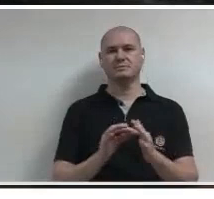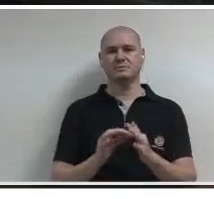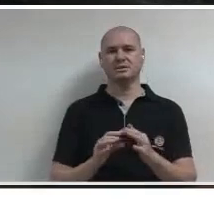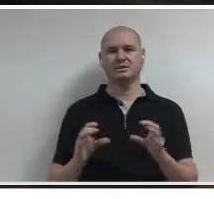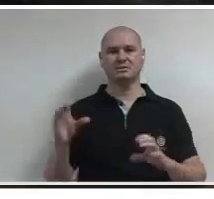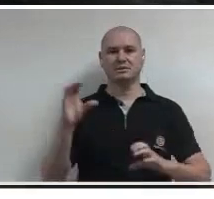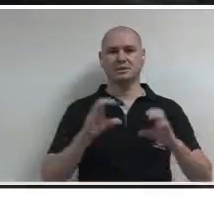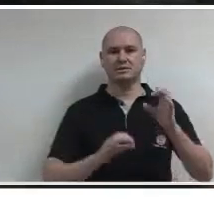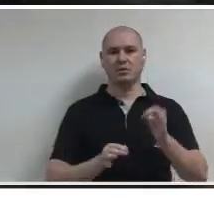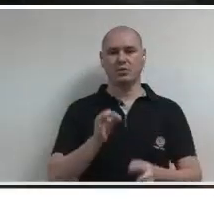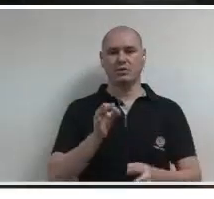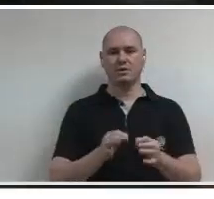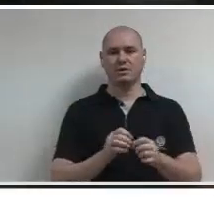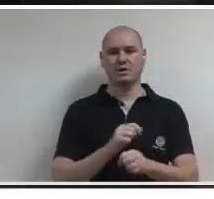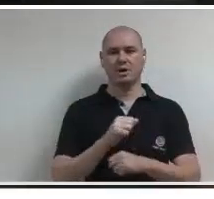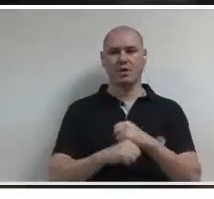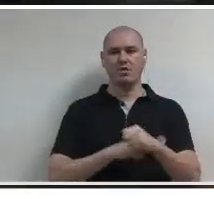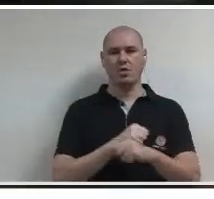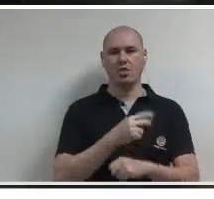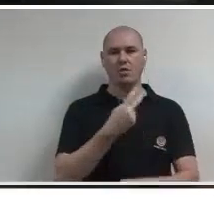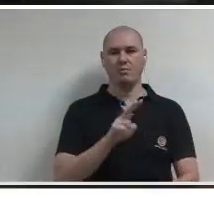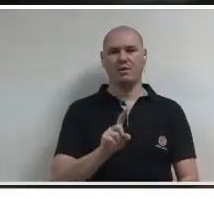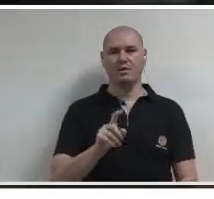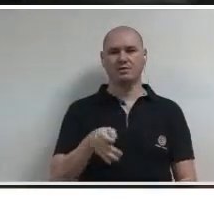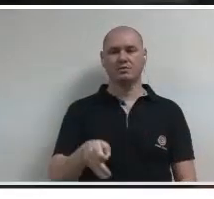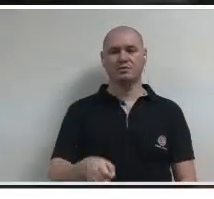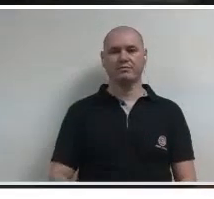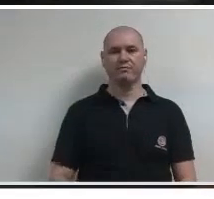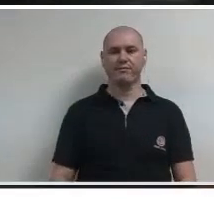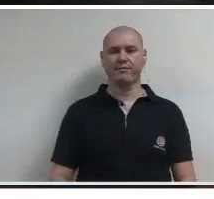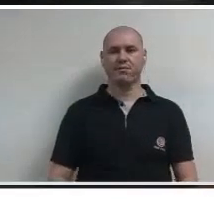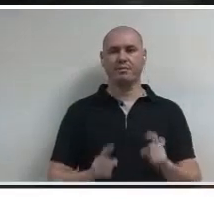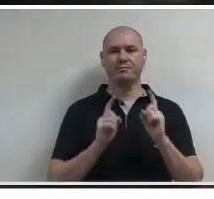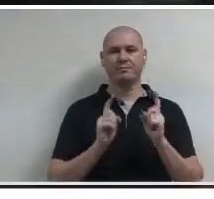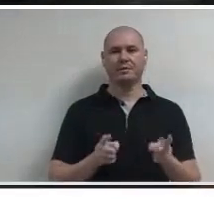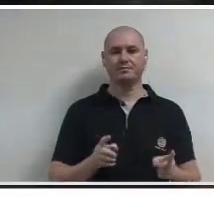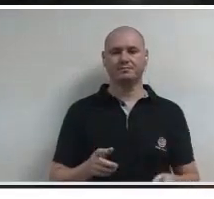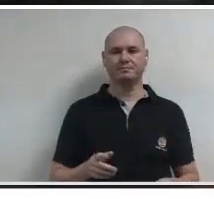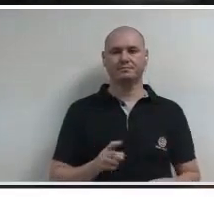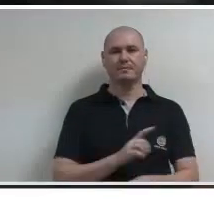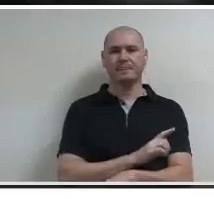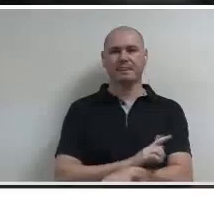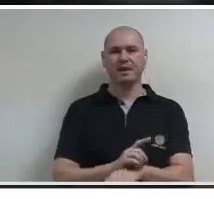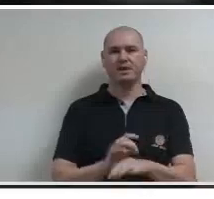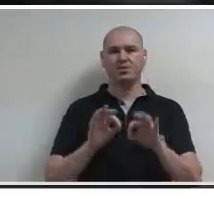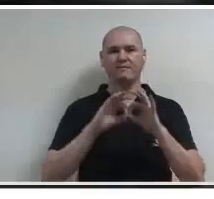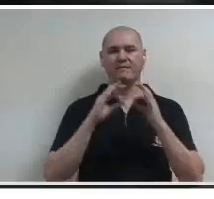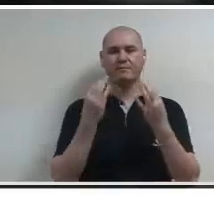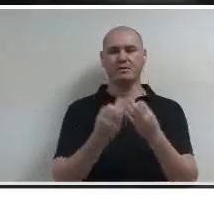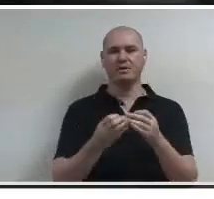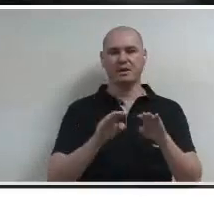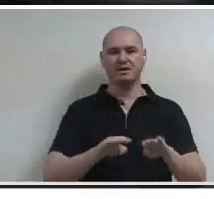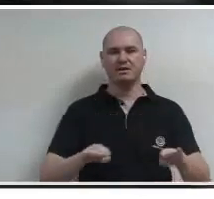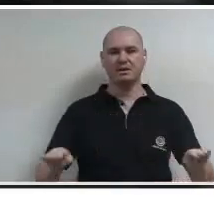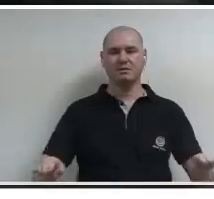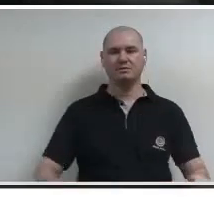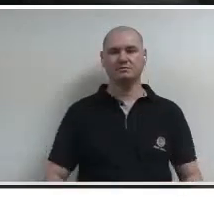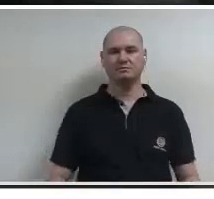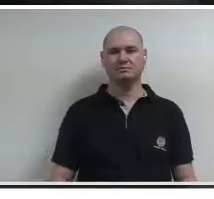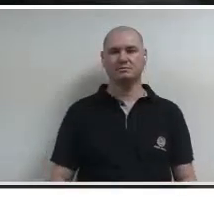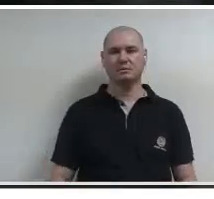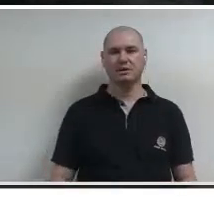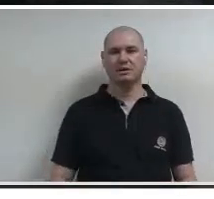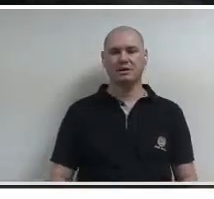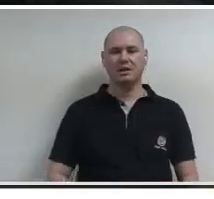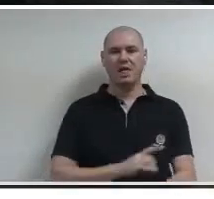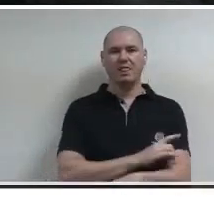Pope Huareco, especialización en ciencias jurídicas, o Mujer Agua 2019, Huareco diplomado de familia, niña